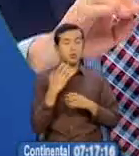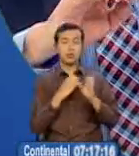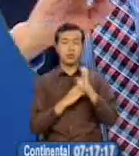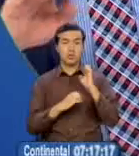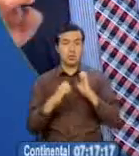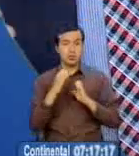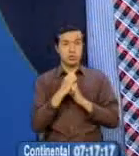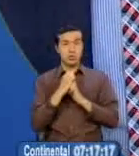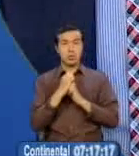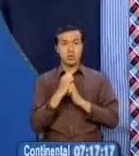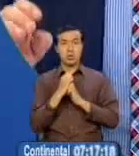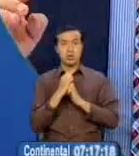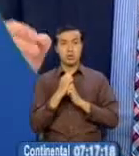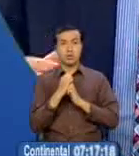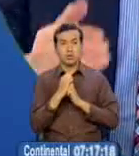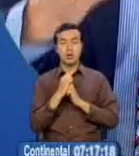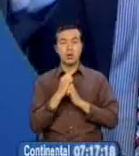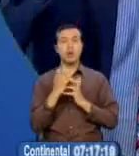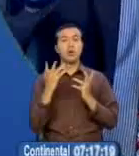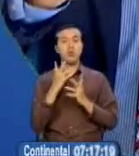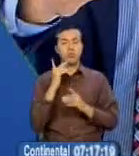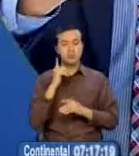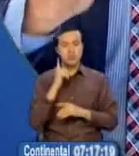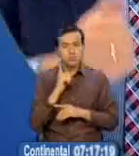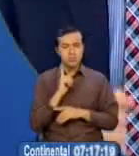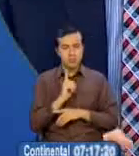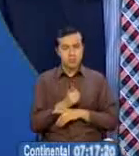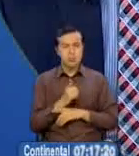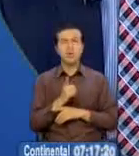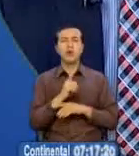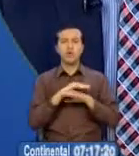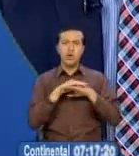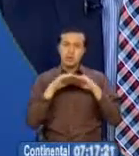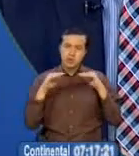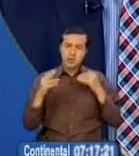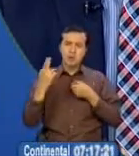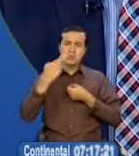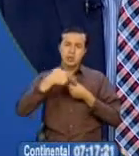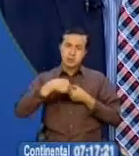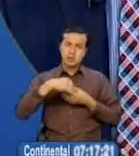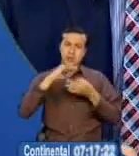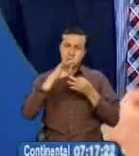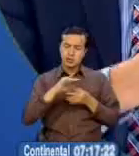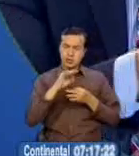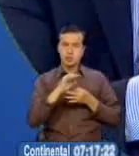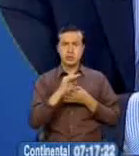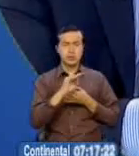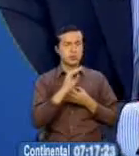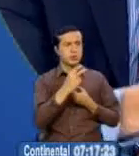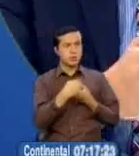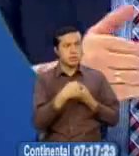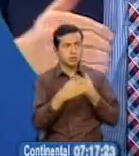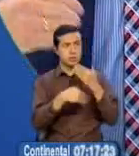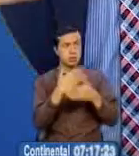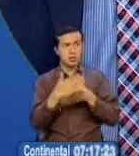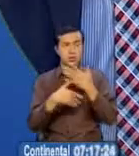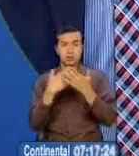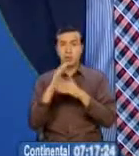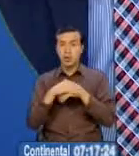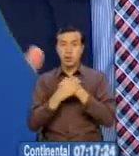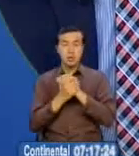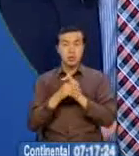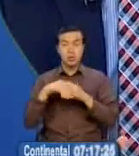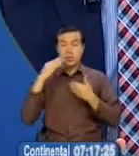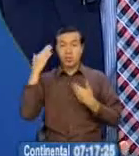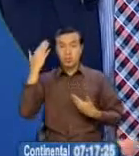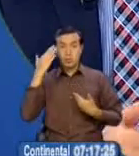estructura horizontal y participativa a la que usted hace referencia, doctor Garicoa, no termine politizando